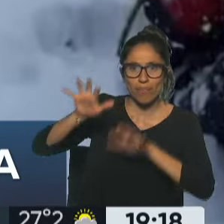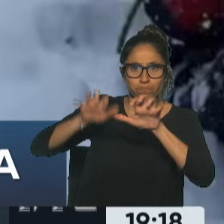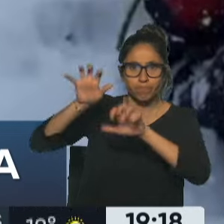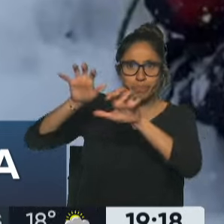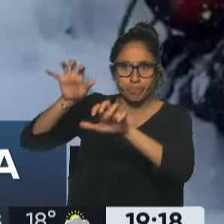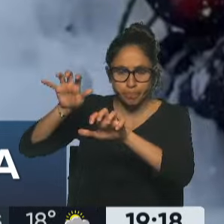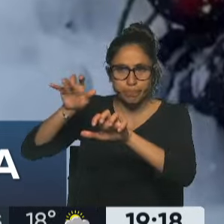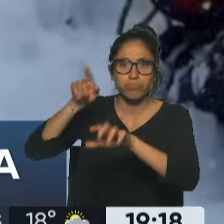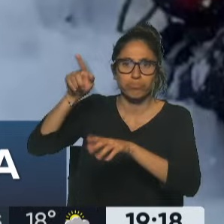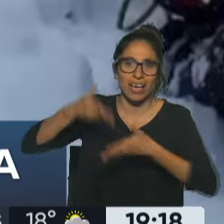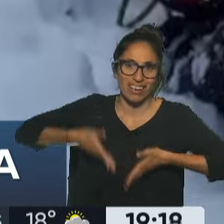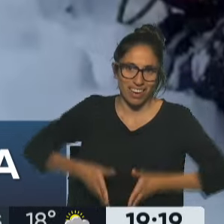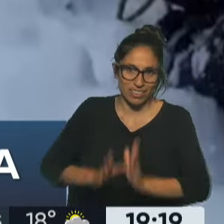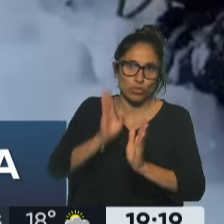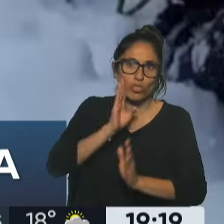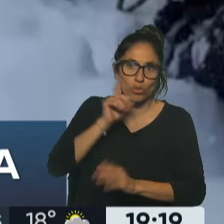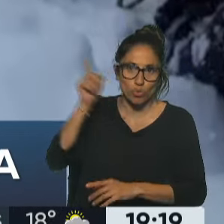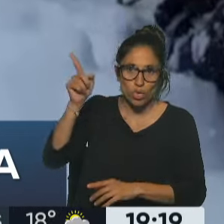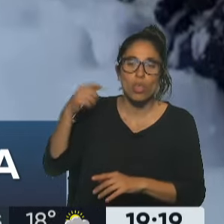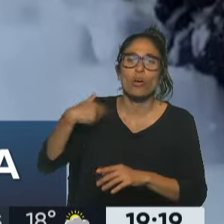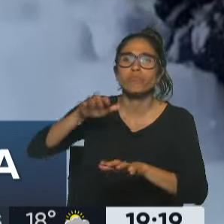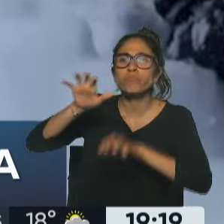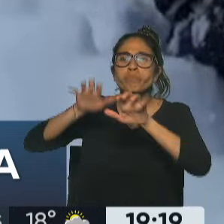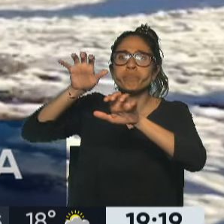de 30 años que sufrió una descompensación en el